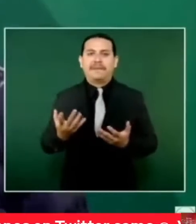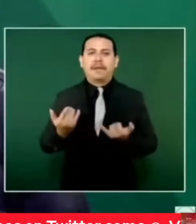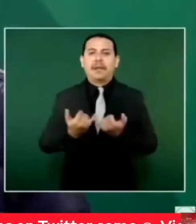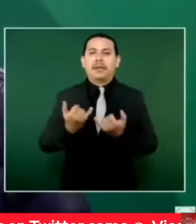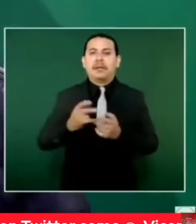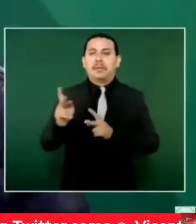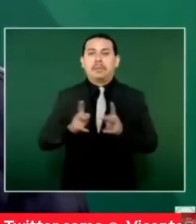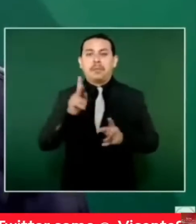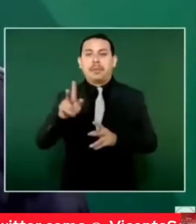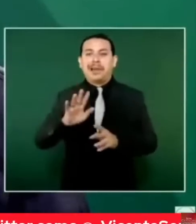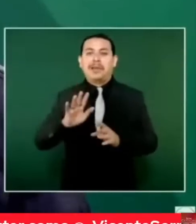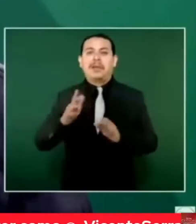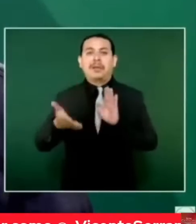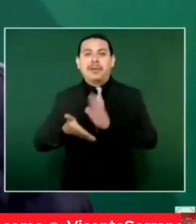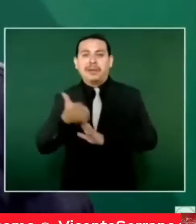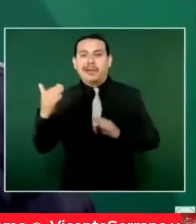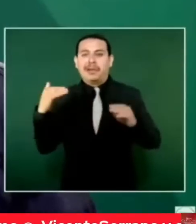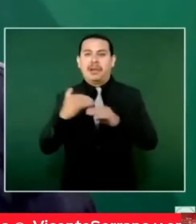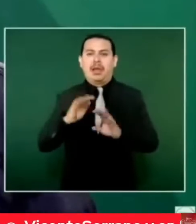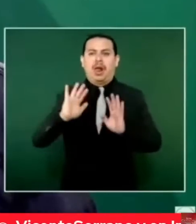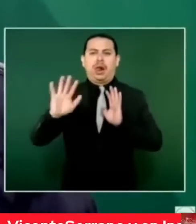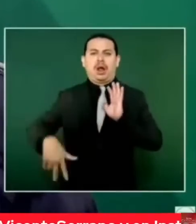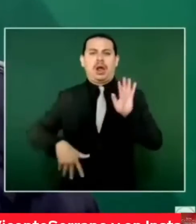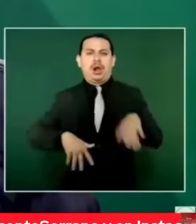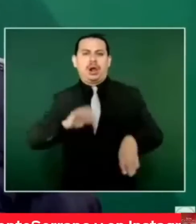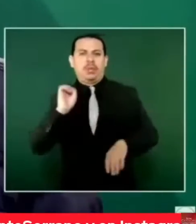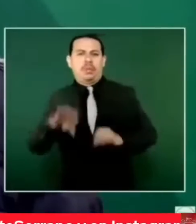abandonar al pueblo,